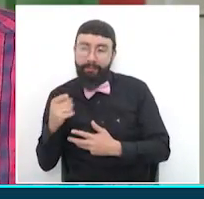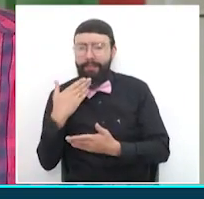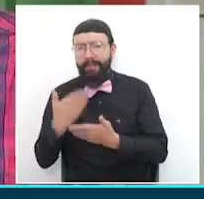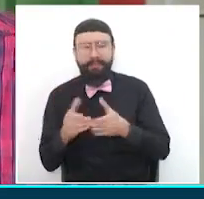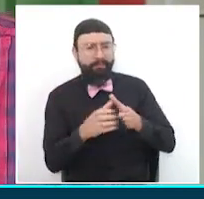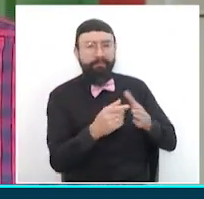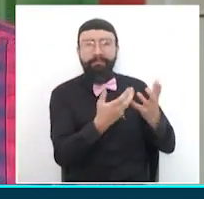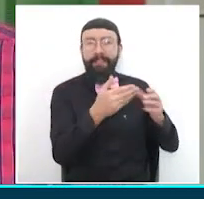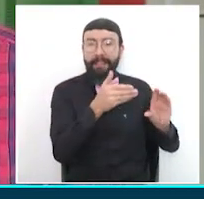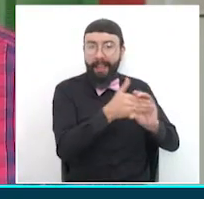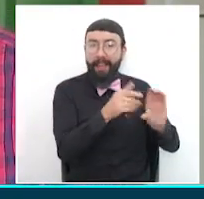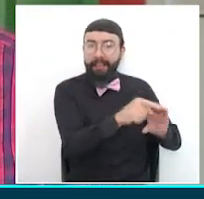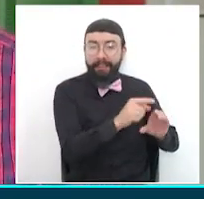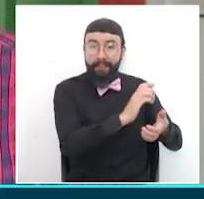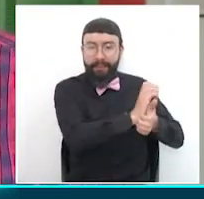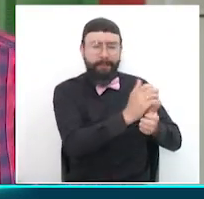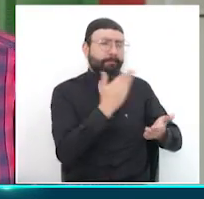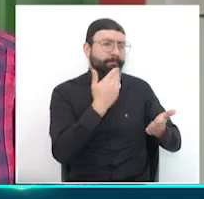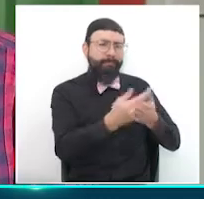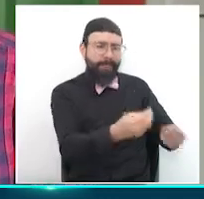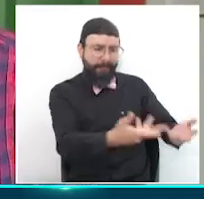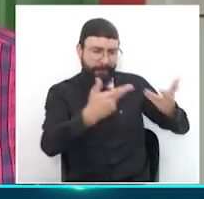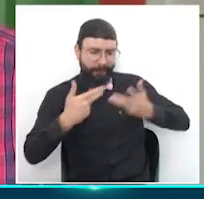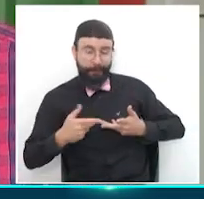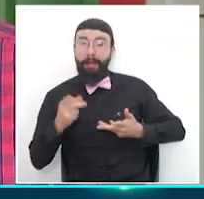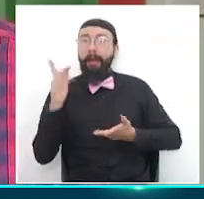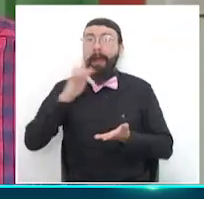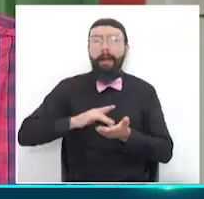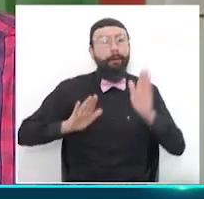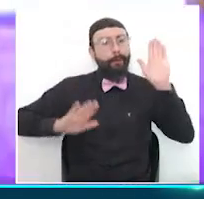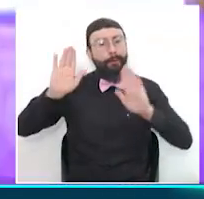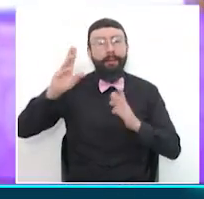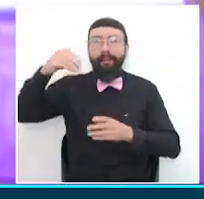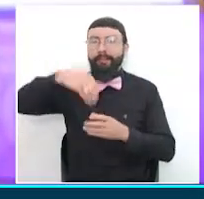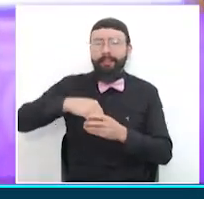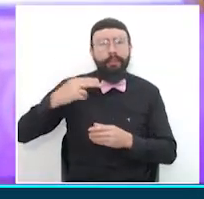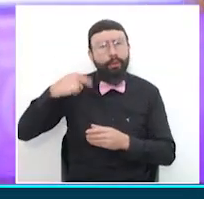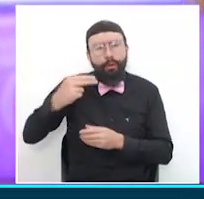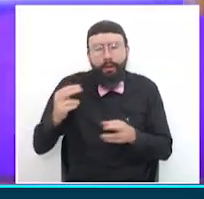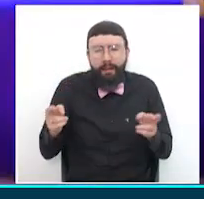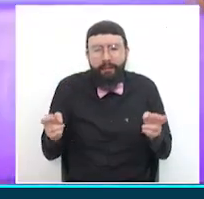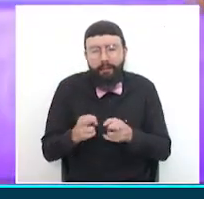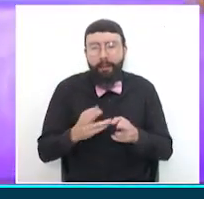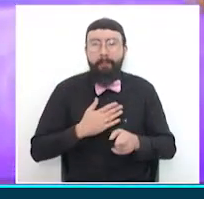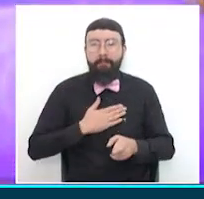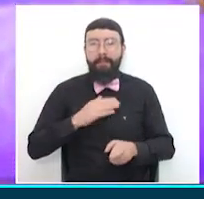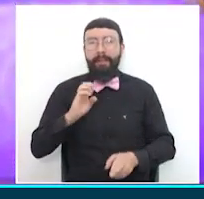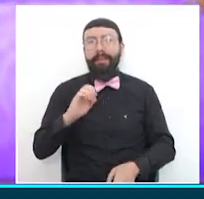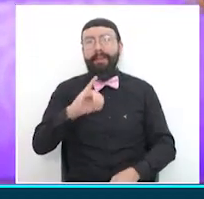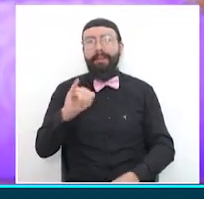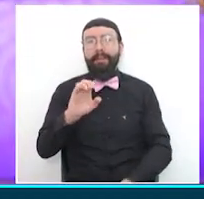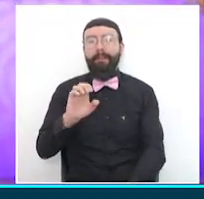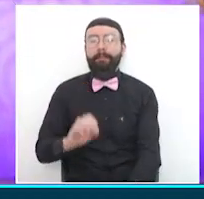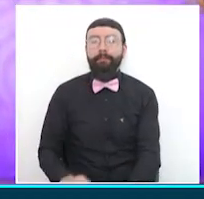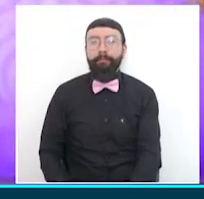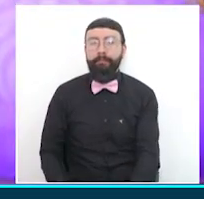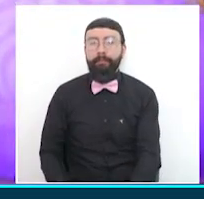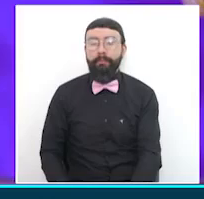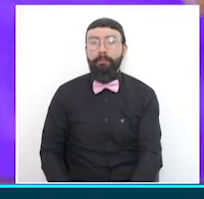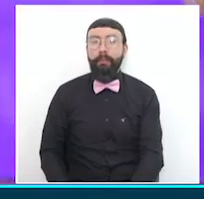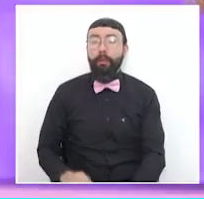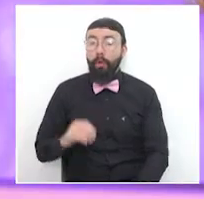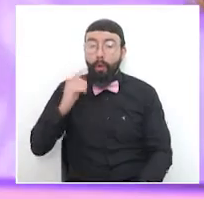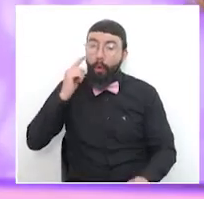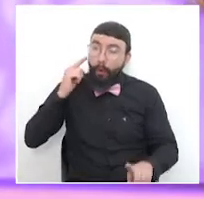esta oportunidad que nos han brindado de participar en Historias Cortas de Mi Eje. Con el propósito de ofrecer un espacio para la